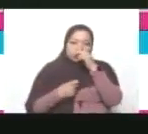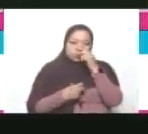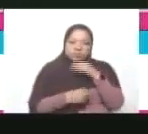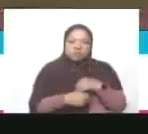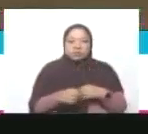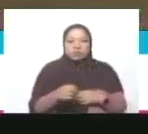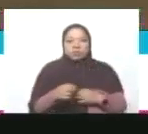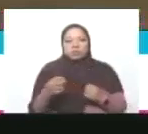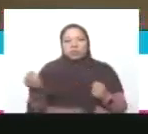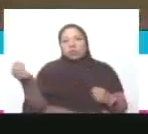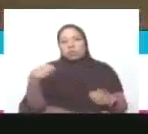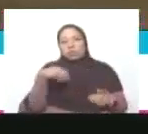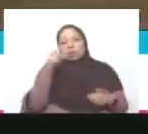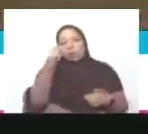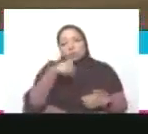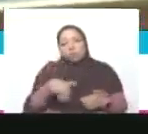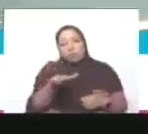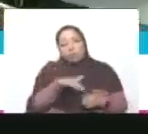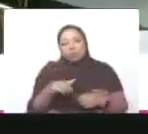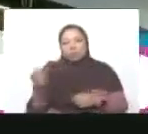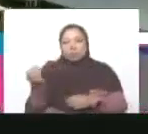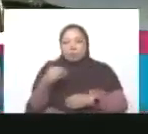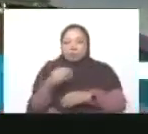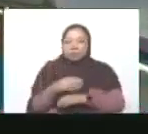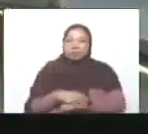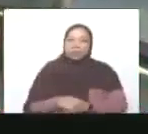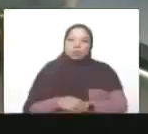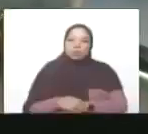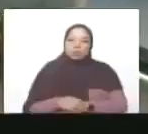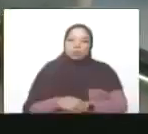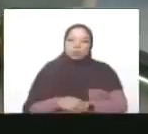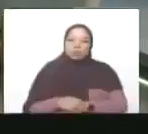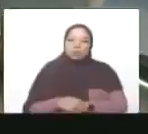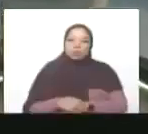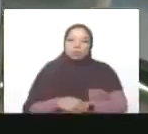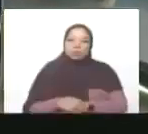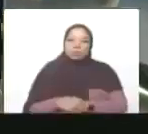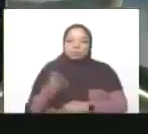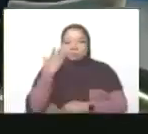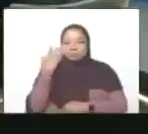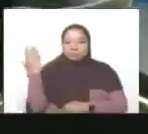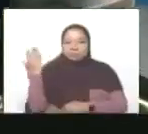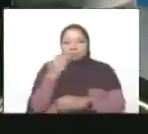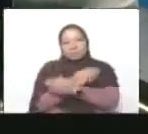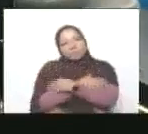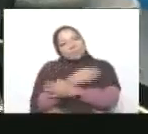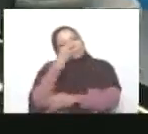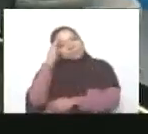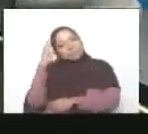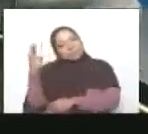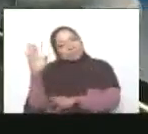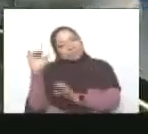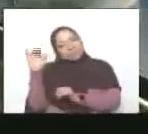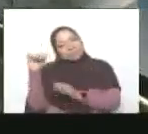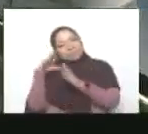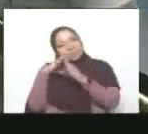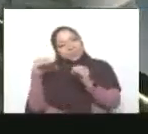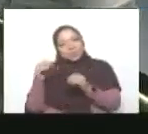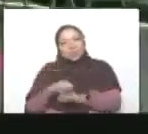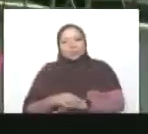nosotros. Con Maduro más pueblo, ¿ah? Con Maduro más patria, vengan para acá. Les doy mi saludo a